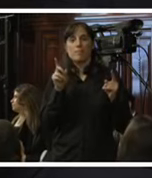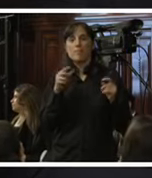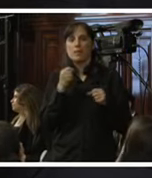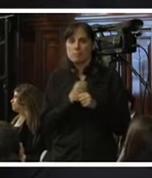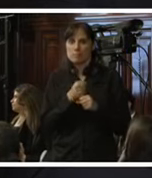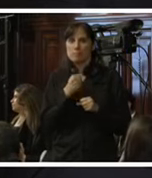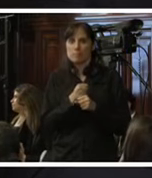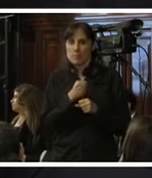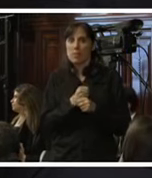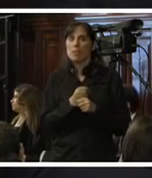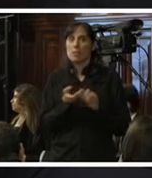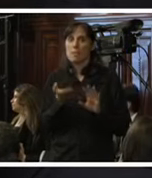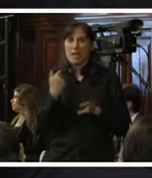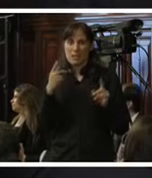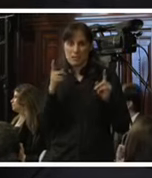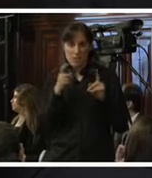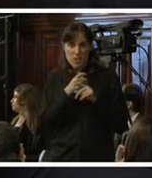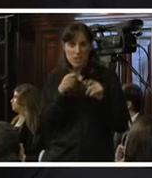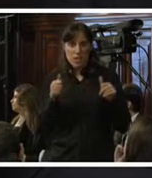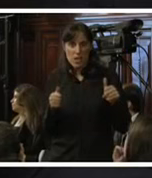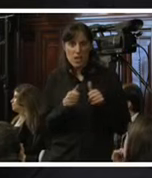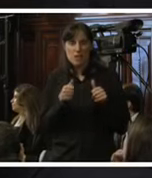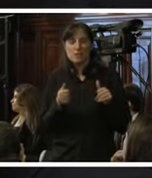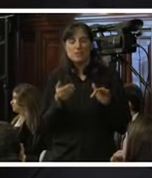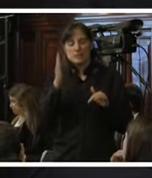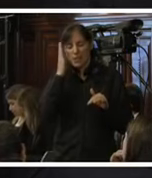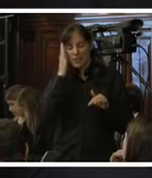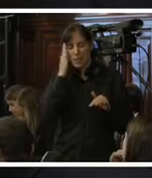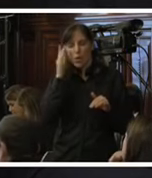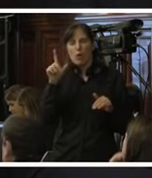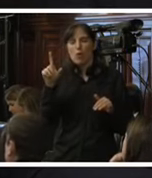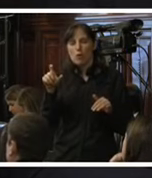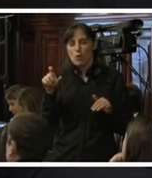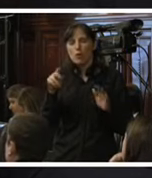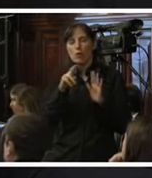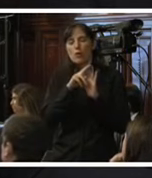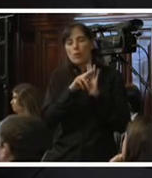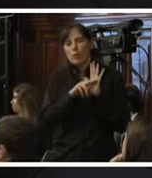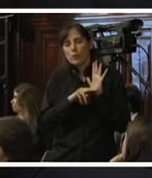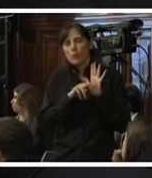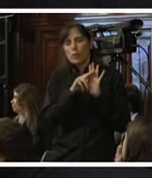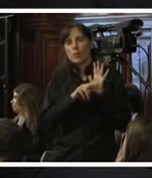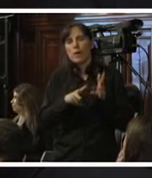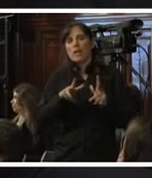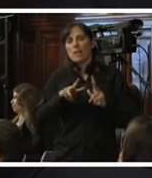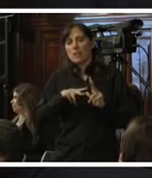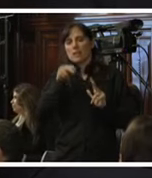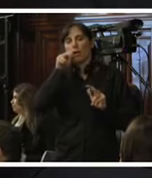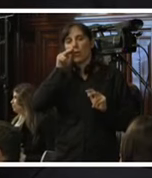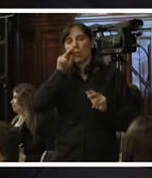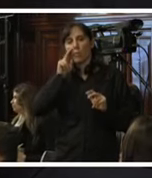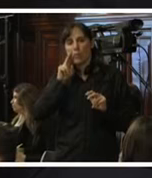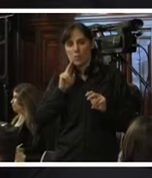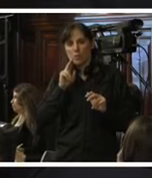más traumático que existe. Desde aquella lógica en donde la norma nos dice el comportamiento a seguir hasta